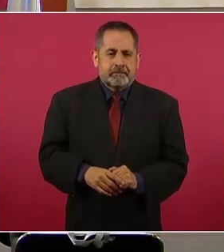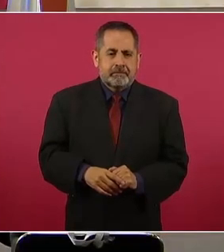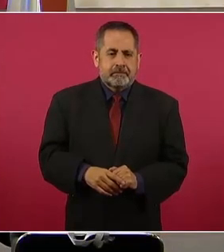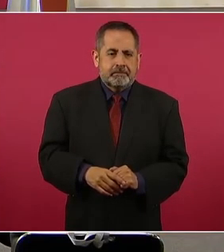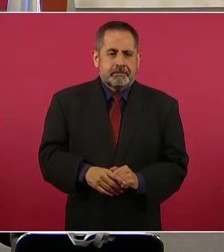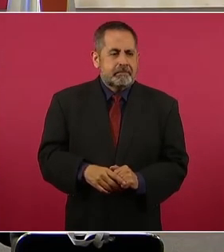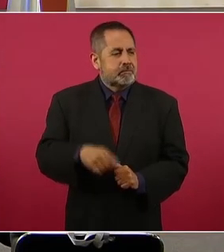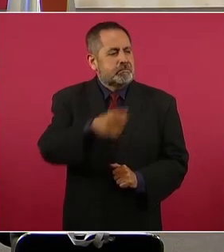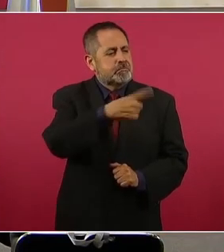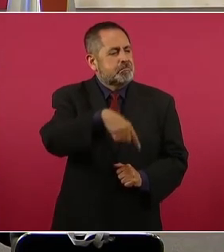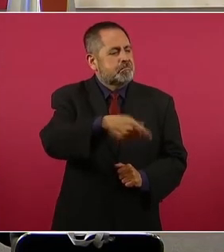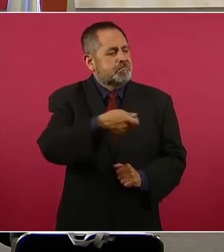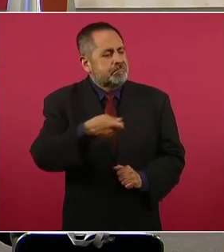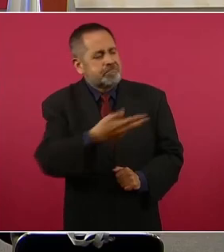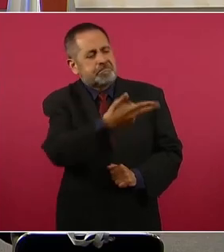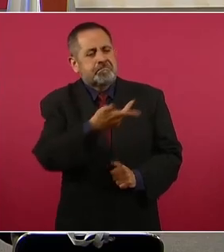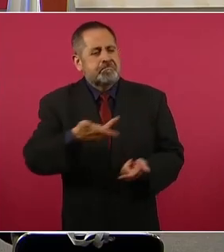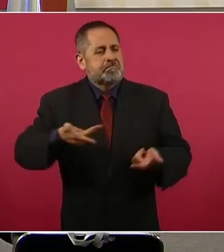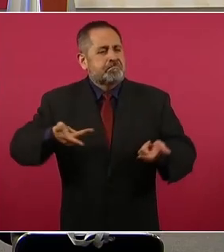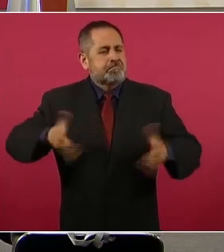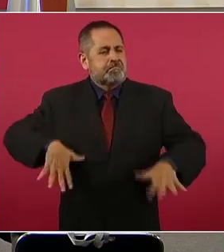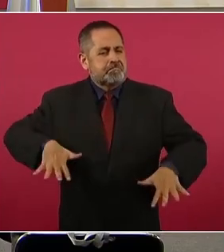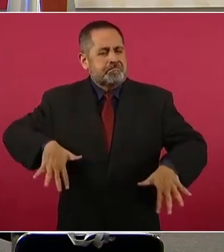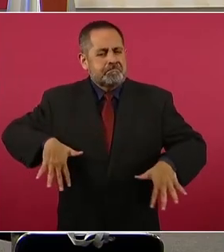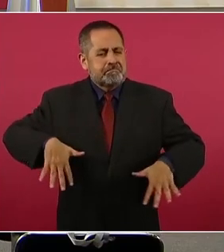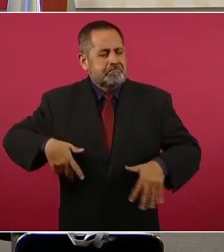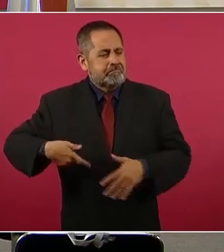Son una bola de cobardes.